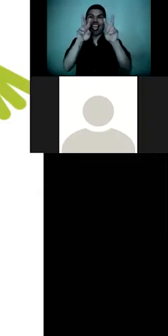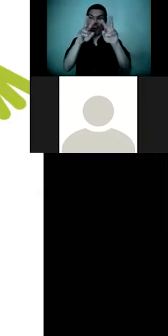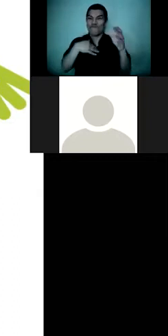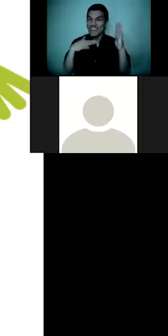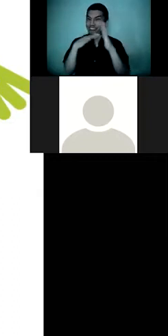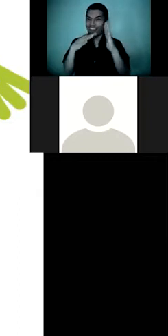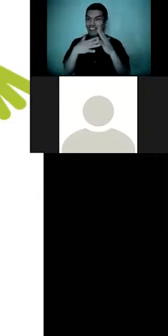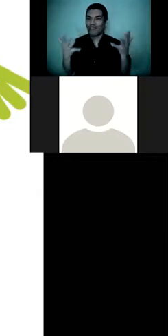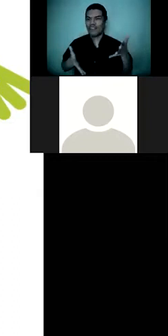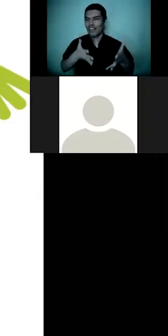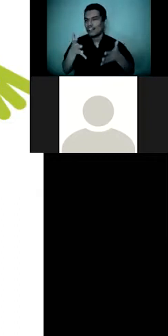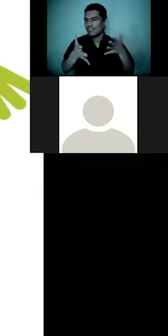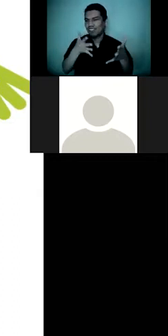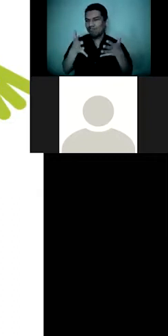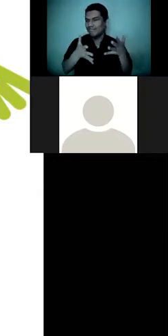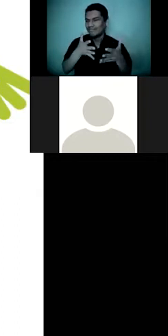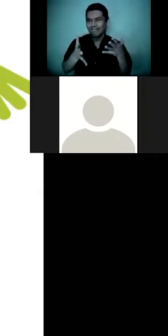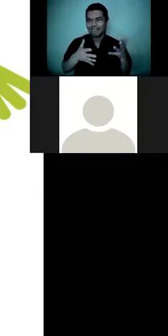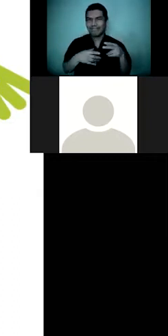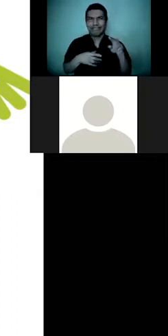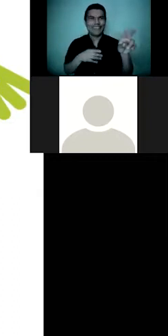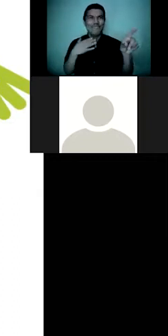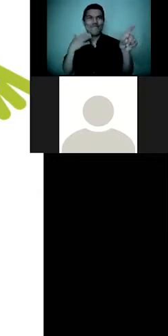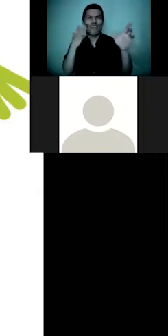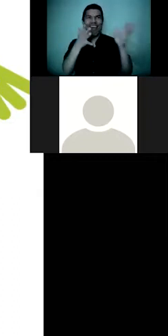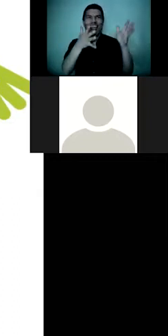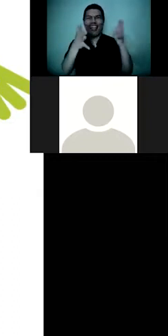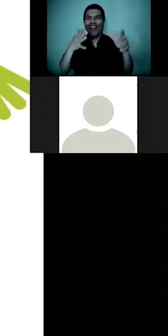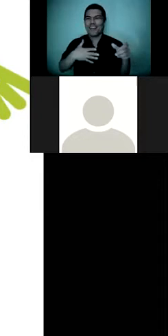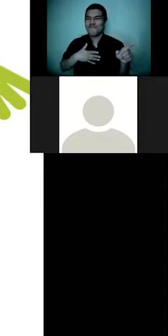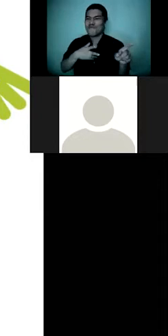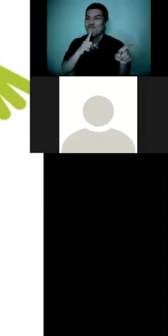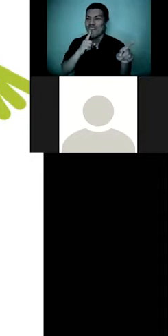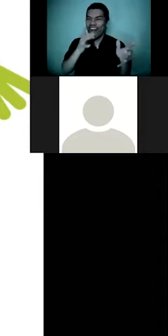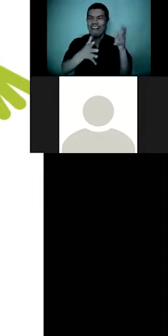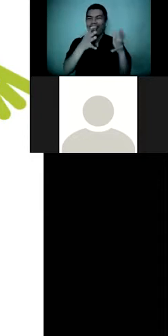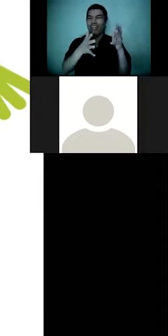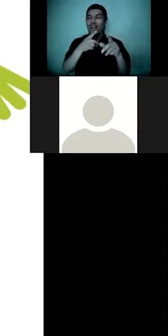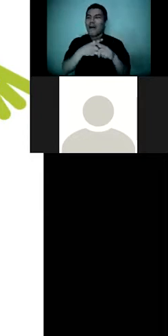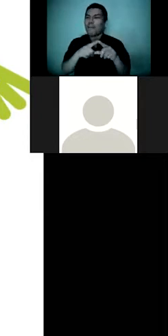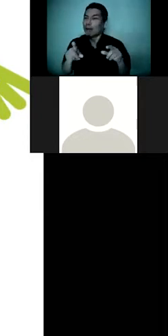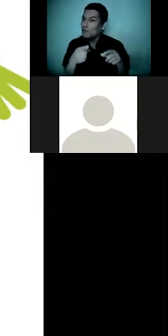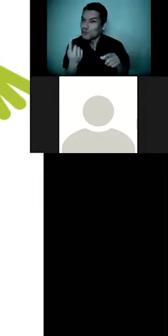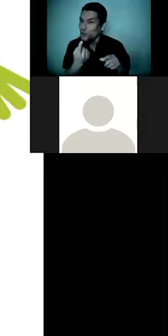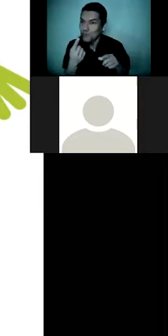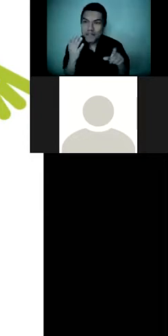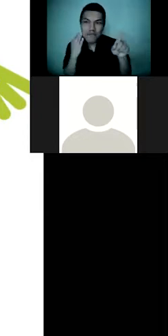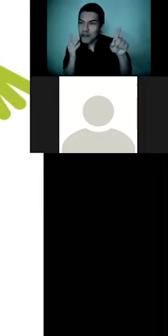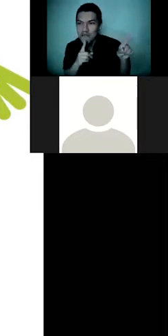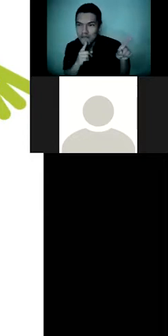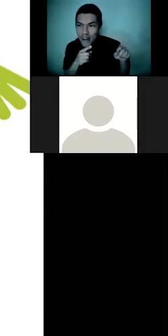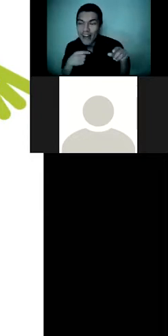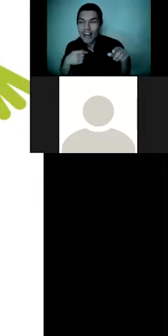Mi primer idioma, en mi caso, ¿cuál fue? Las señas. ¿Sí? Porque mi mamá hacía las señas, mi papá también hacía las